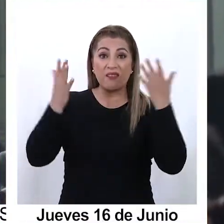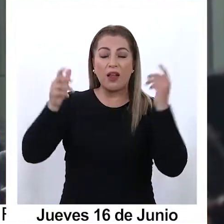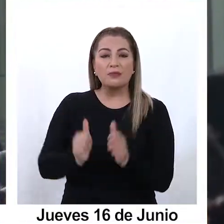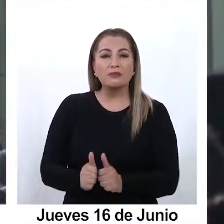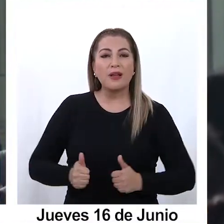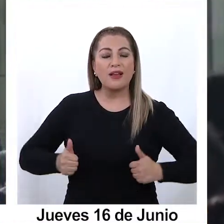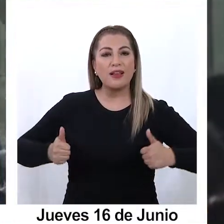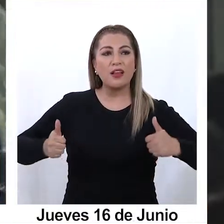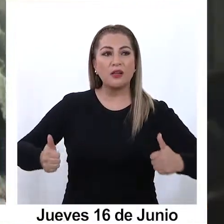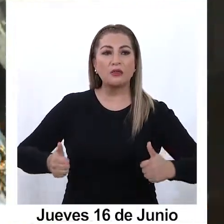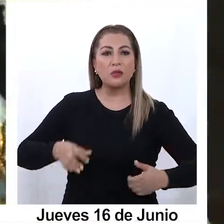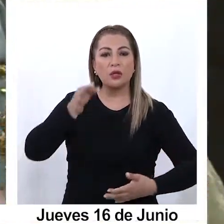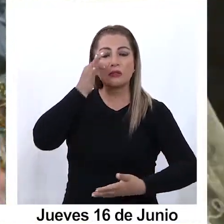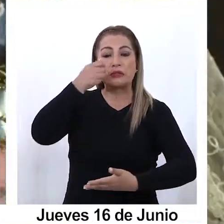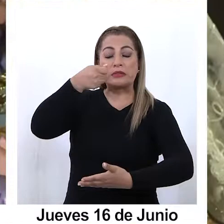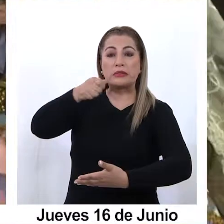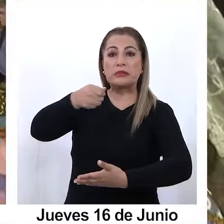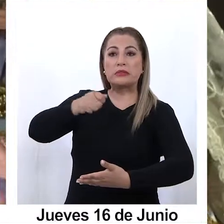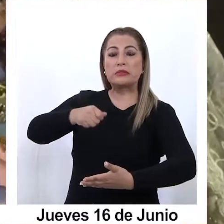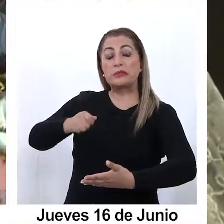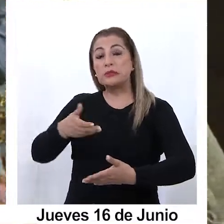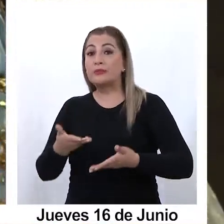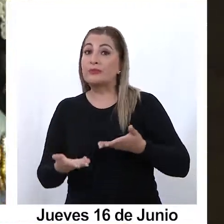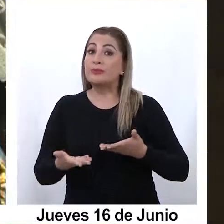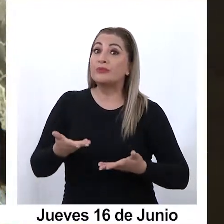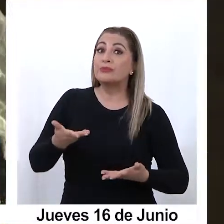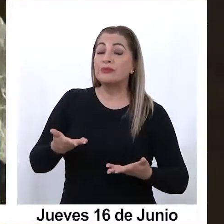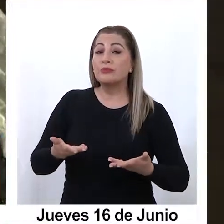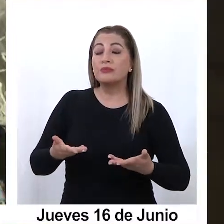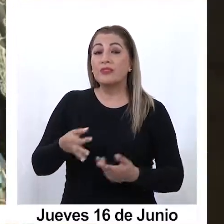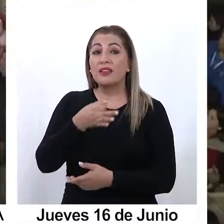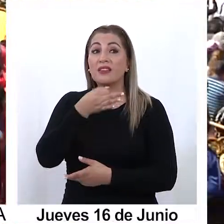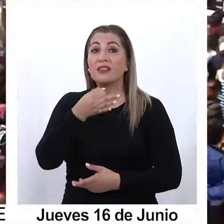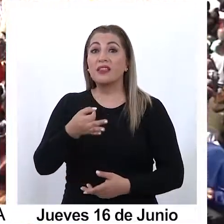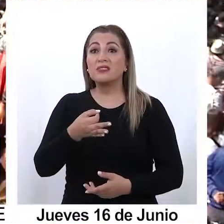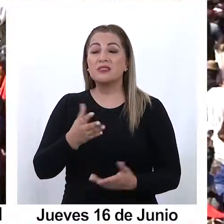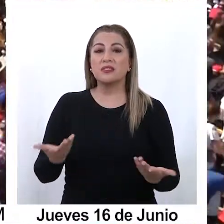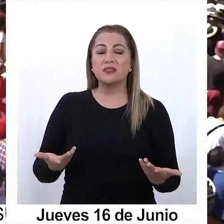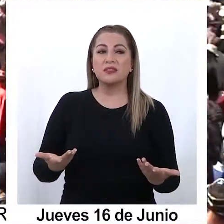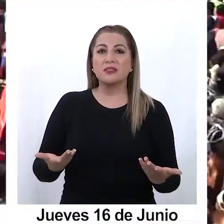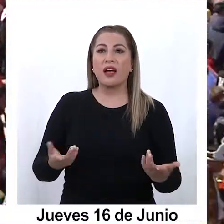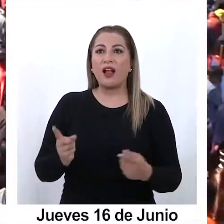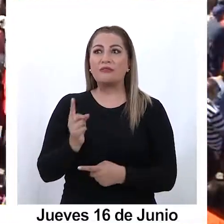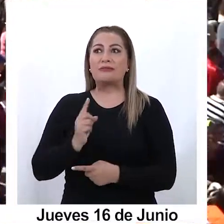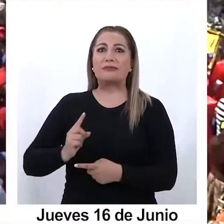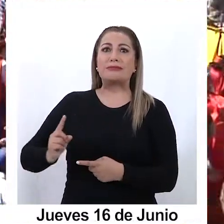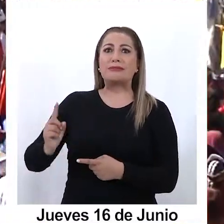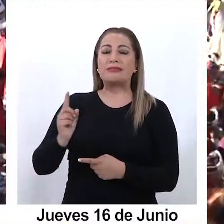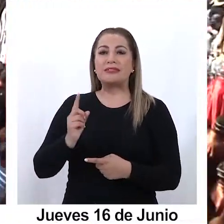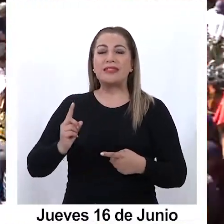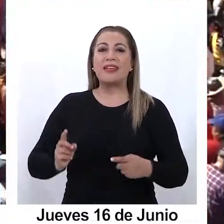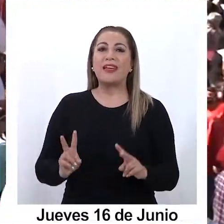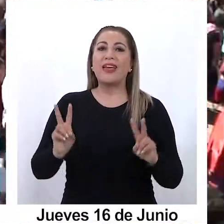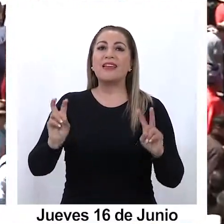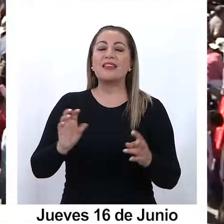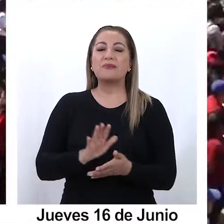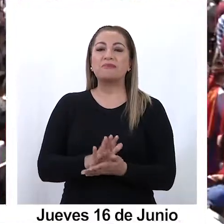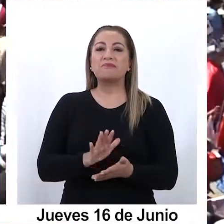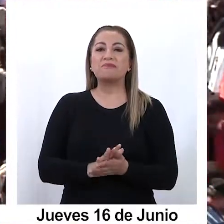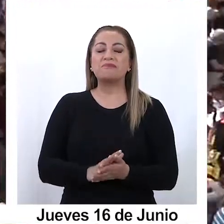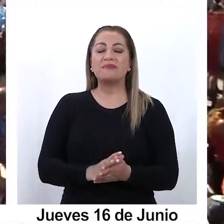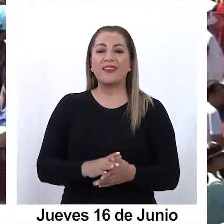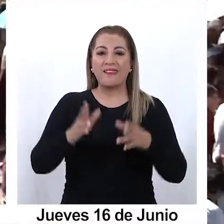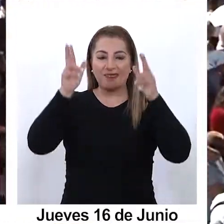las autoridades analizan, evalúan y giran en circunloquios en torno a la